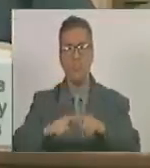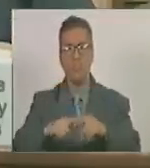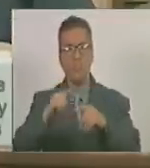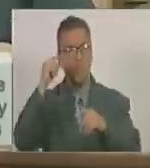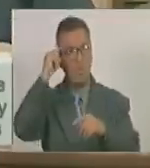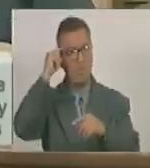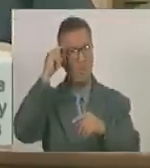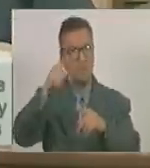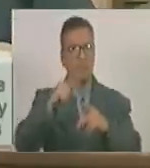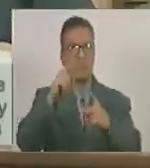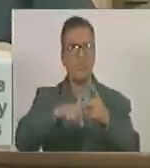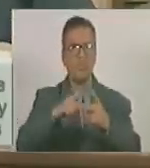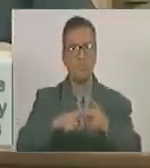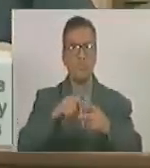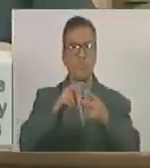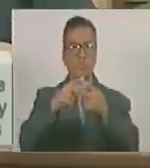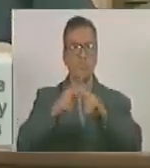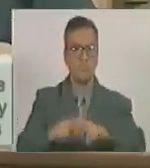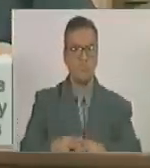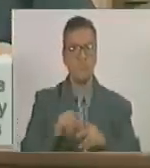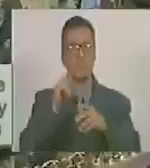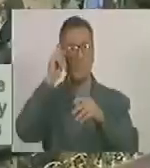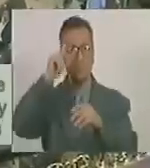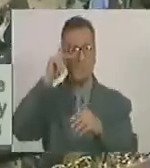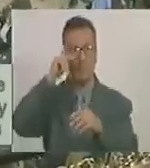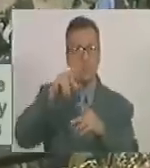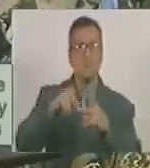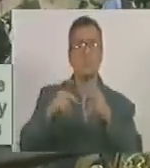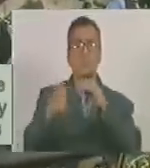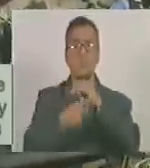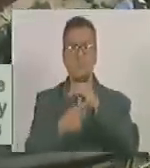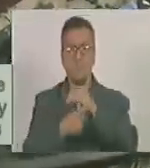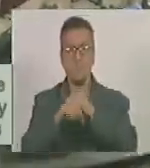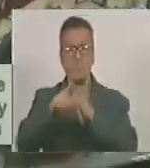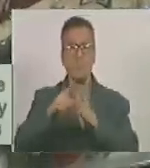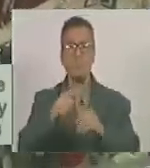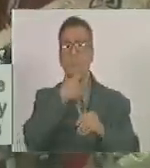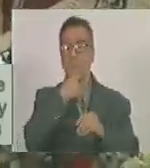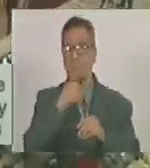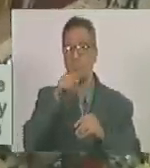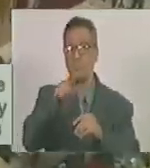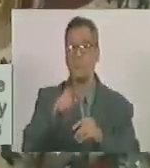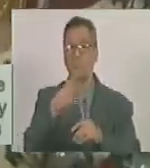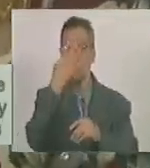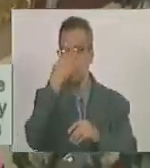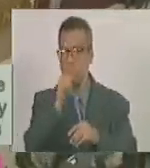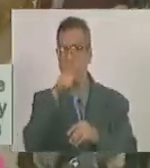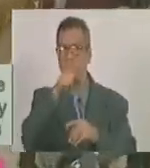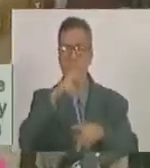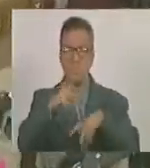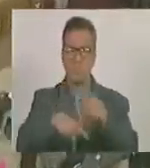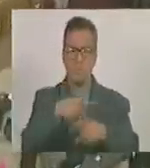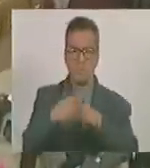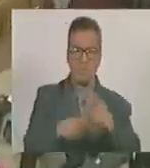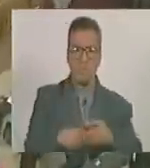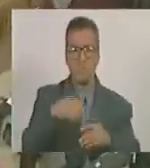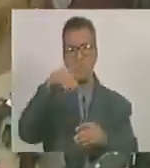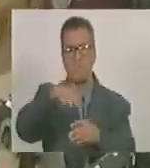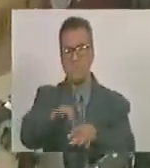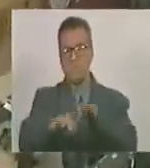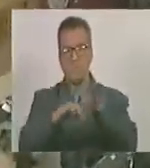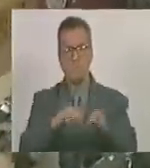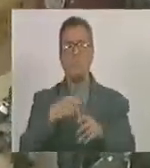electoral utilizando herramientas pedagógicas y tecnológicas que faciliten el entendimiento del proceso de elección de